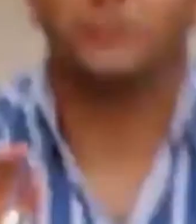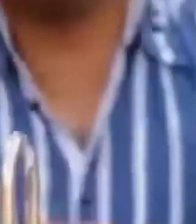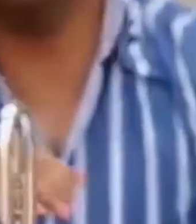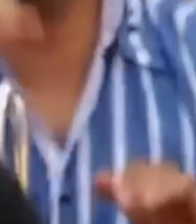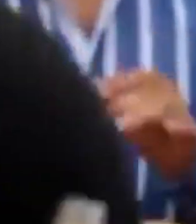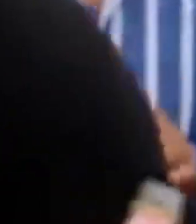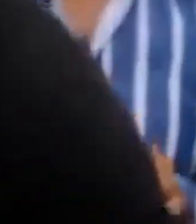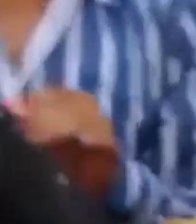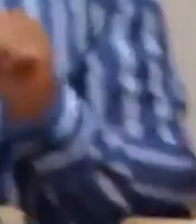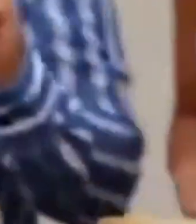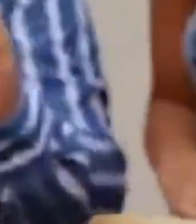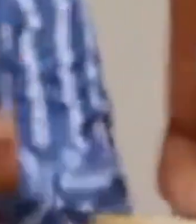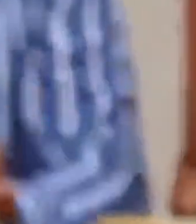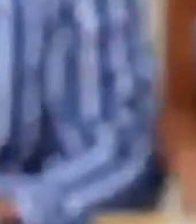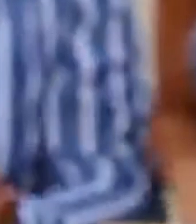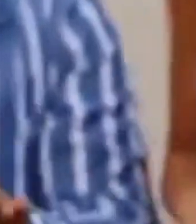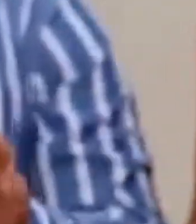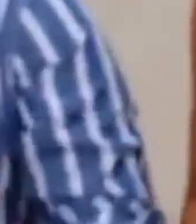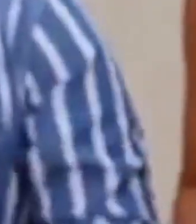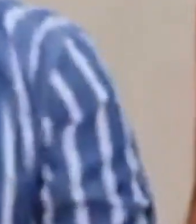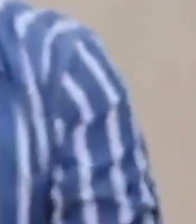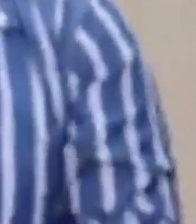a Boban Marković,